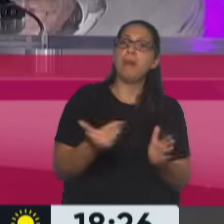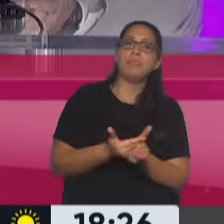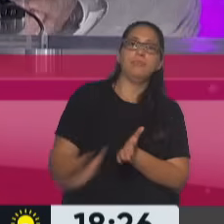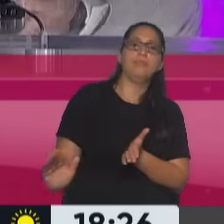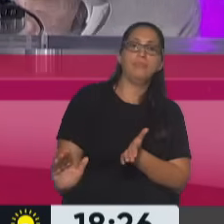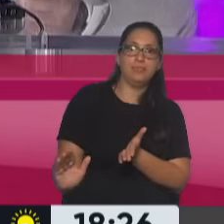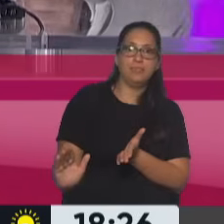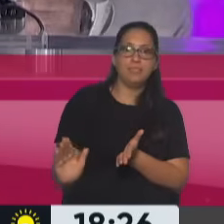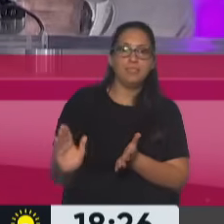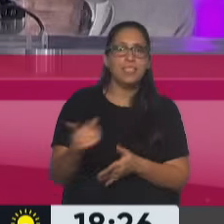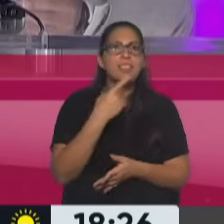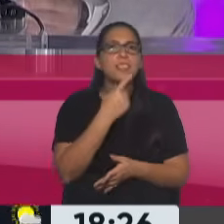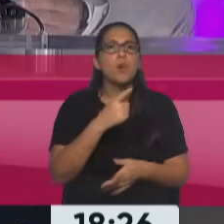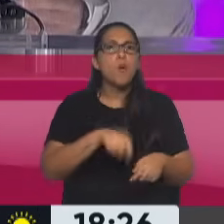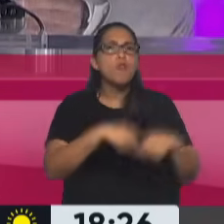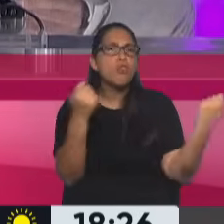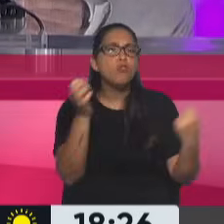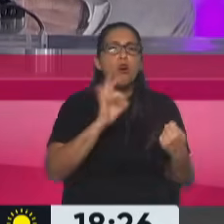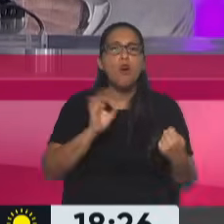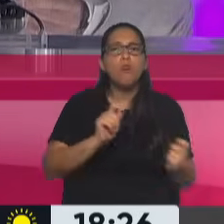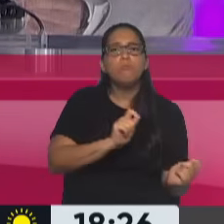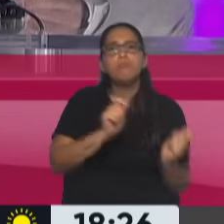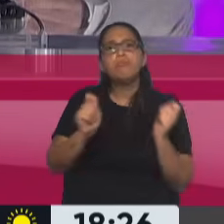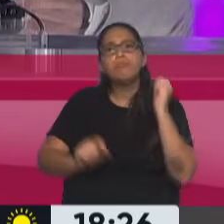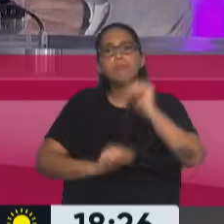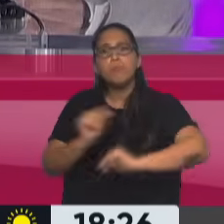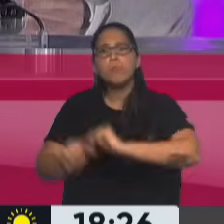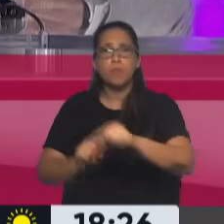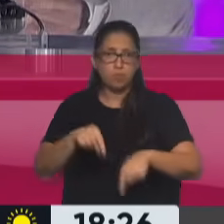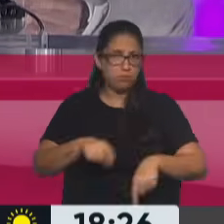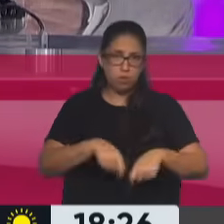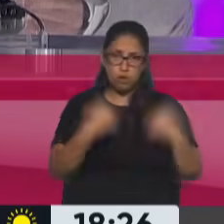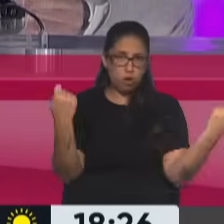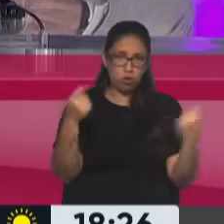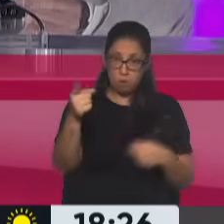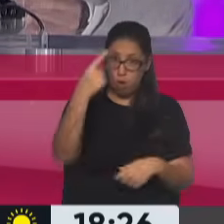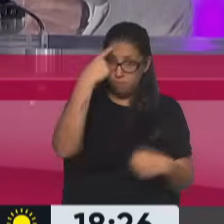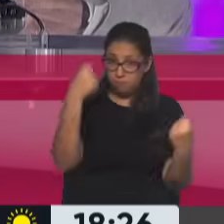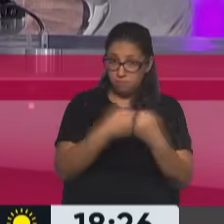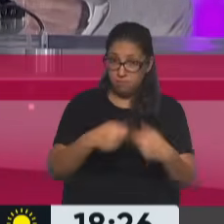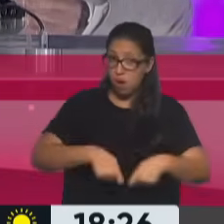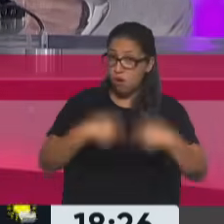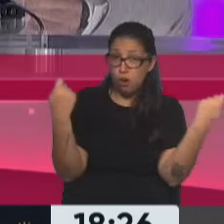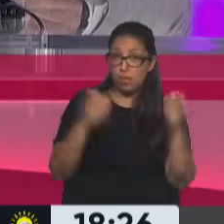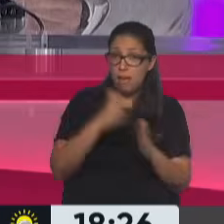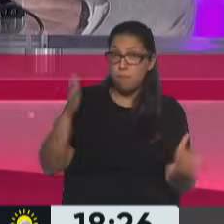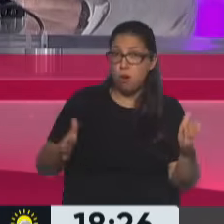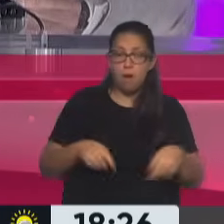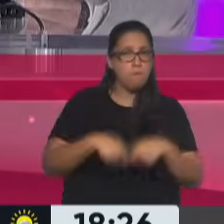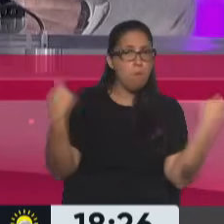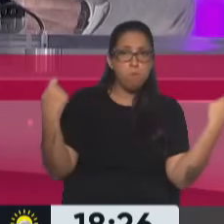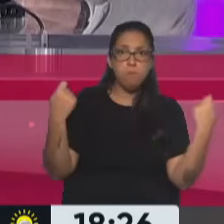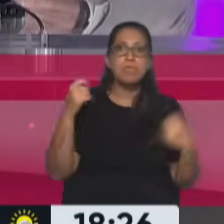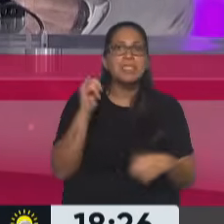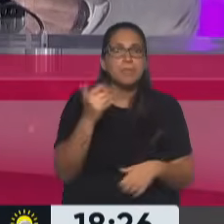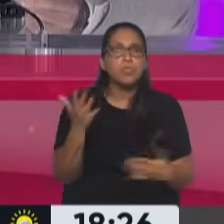lo decía, ¿ruptura o transición? Él dijo claramente, esto se trata de una ruptura. Ruptura. Para vos también es una ruptura. Es una ruptura. Es una ruptura, por eso digo la